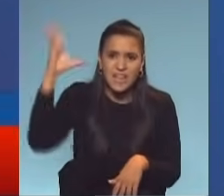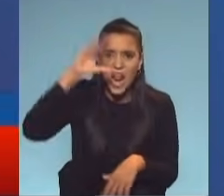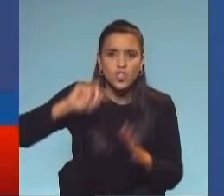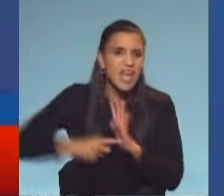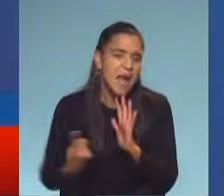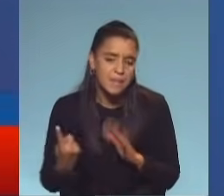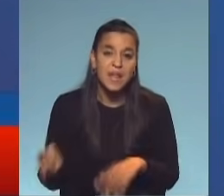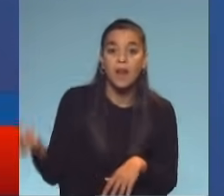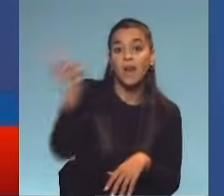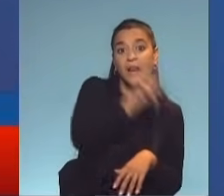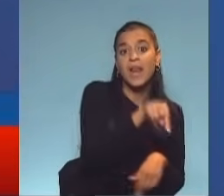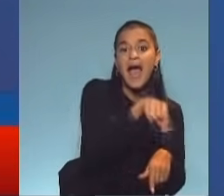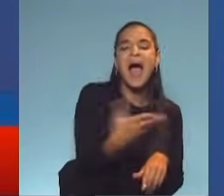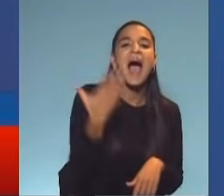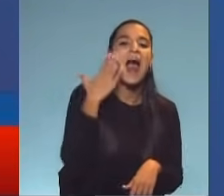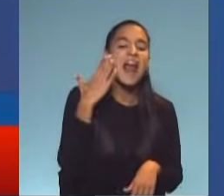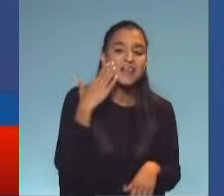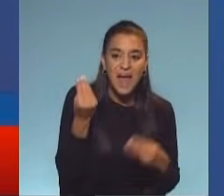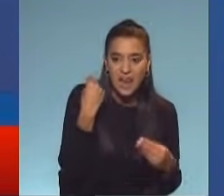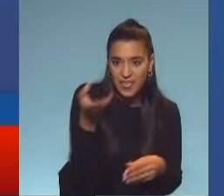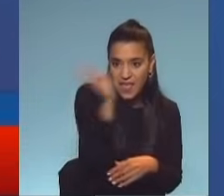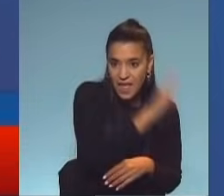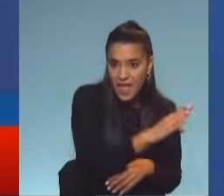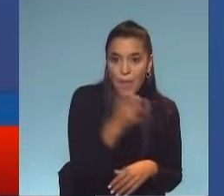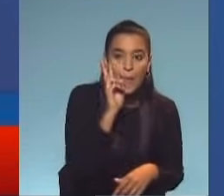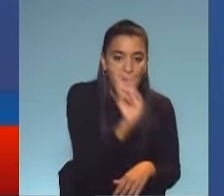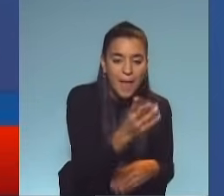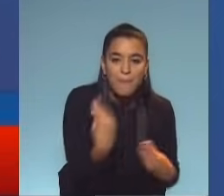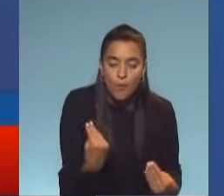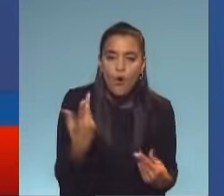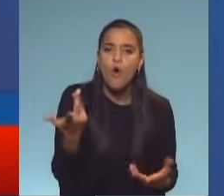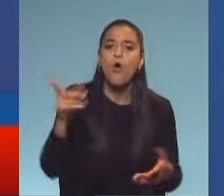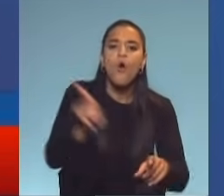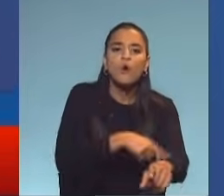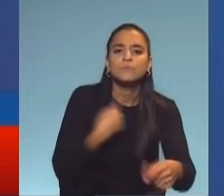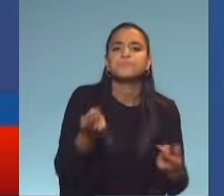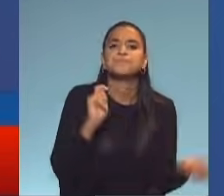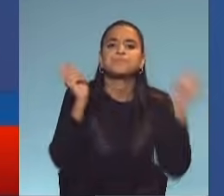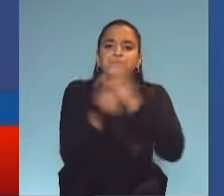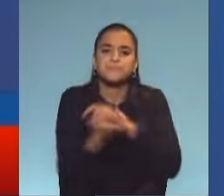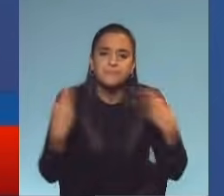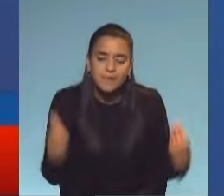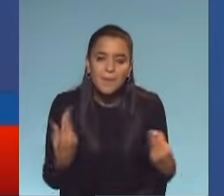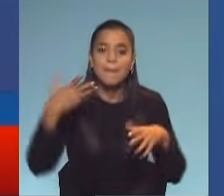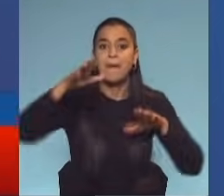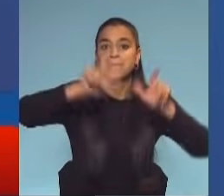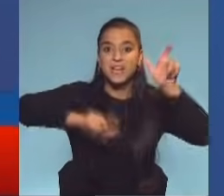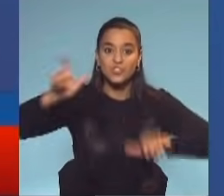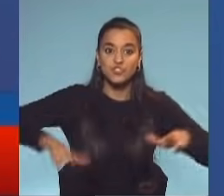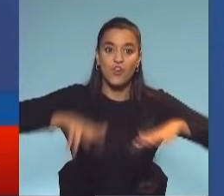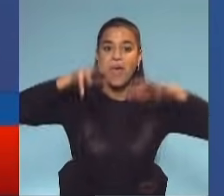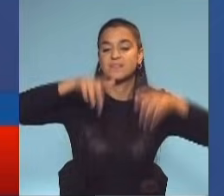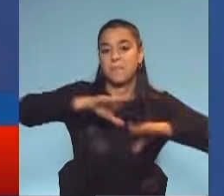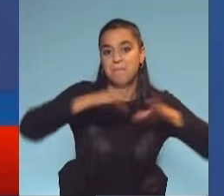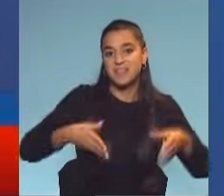nadie. Y lo que pasaba durante la tarde, ¿no? Ese cambio también de costumbres que buscan los comerciantes para que la gente ocupe las mesas en otro momento del